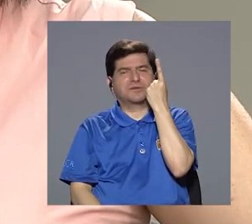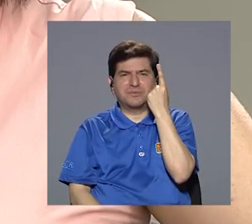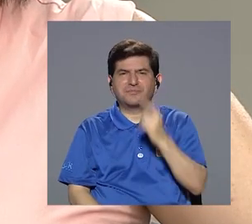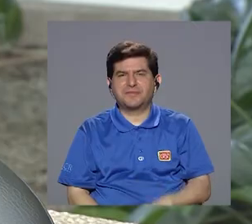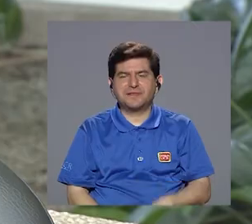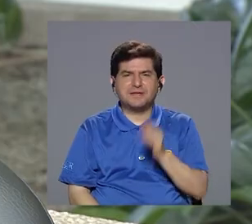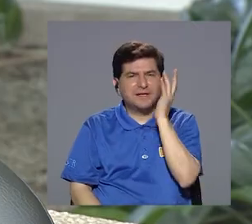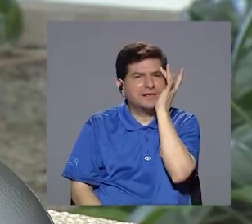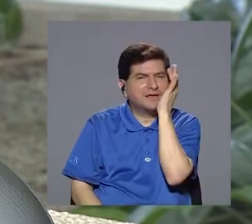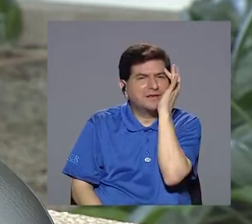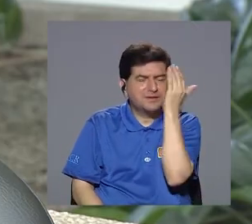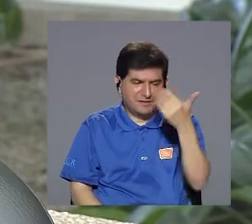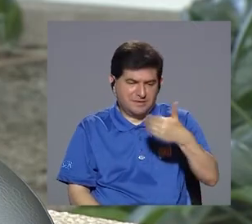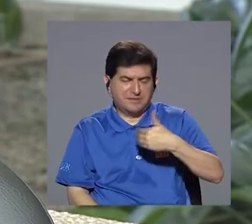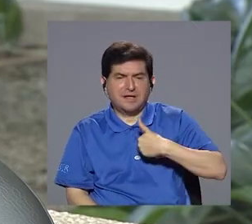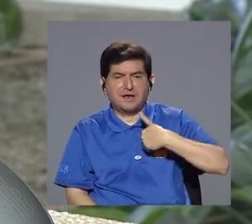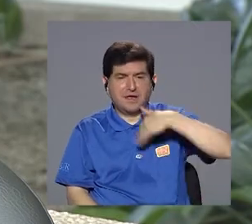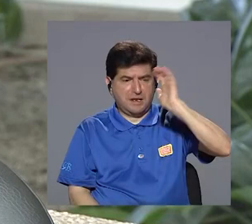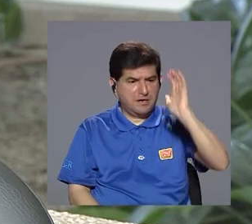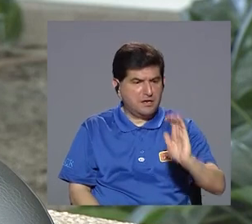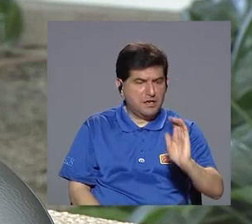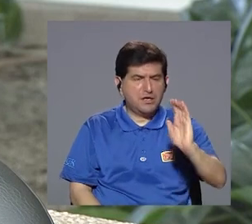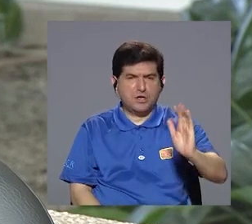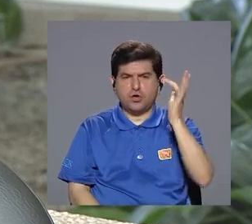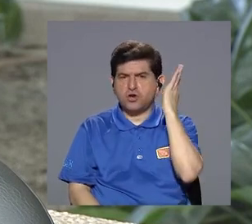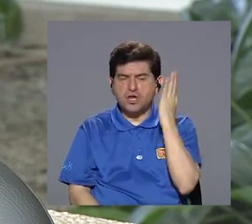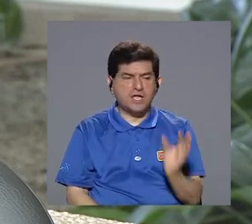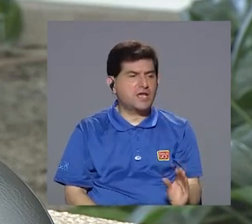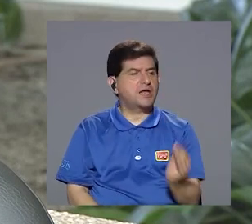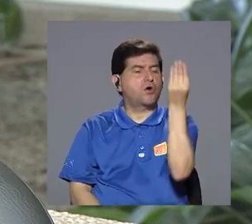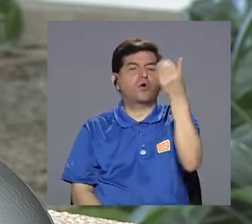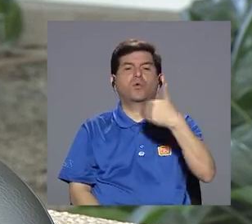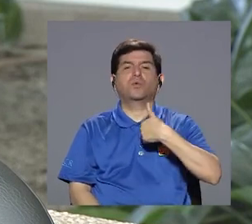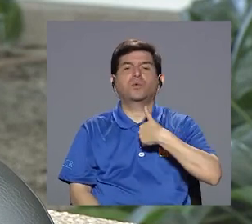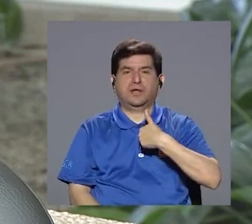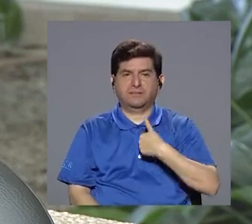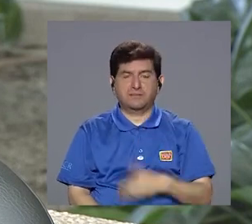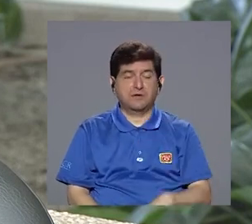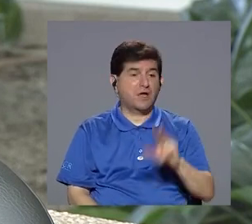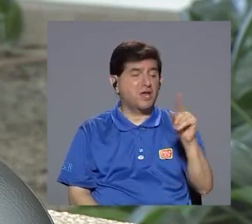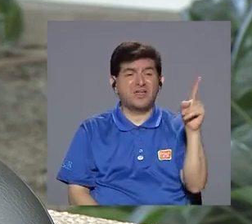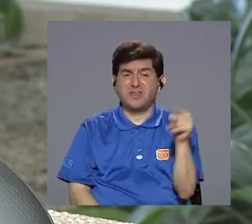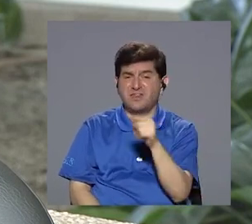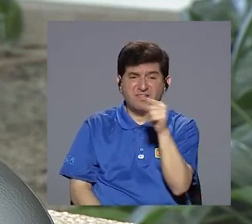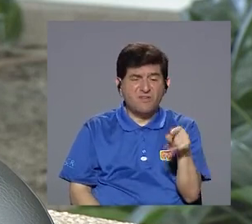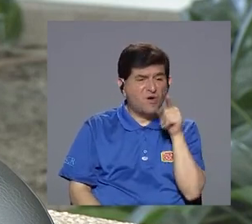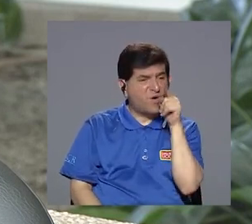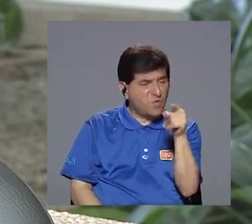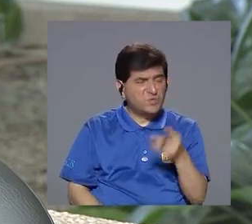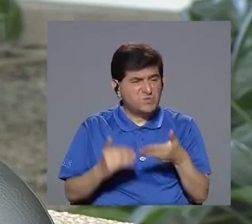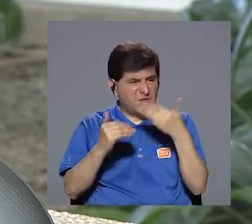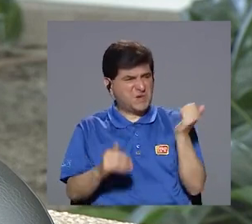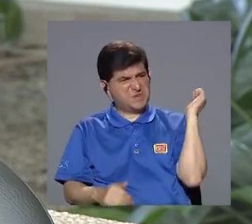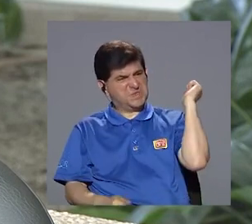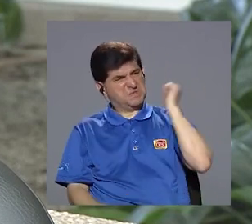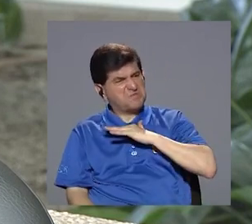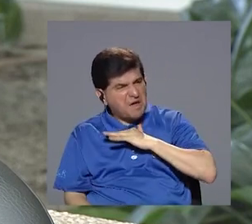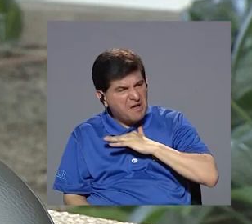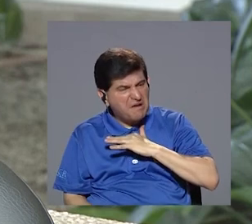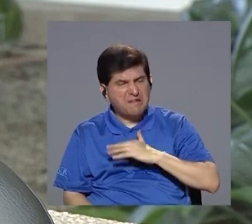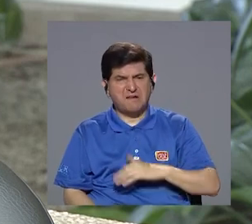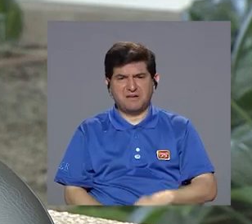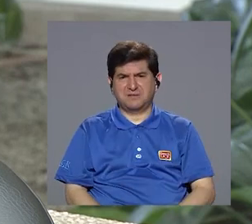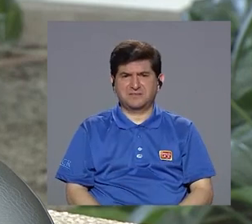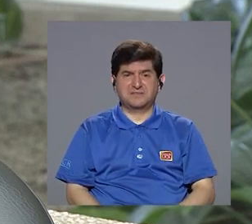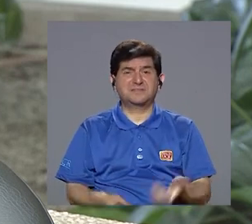poco la inquietud que el niño, la niña, el adolescente uh-huh. está teniendo y no tacharlo como, ay, usted y sus cosas raras,